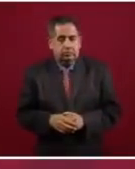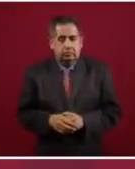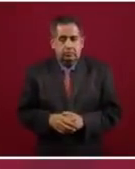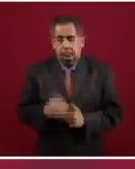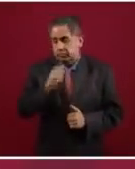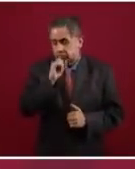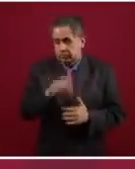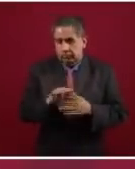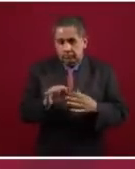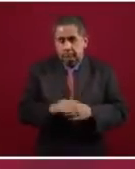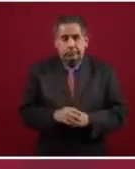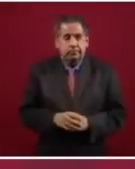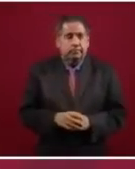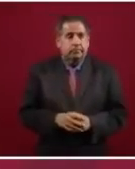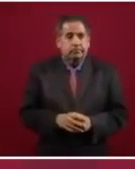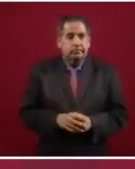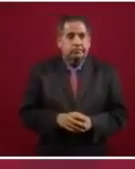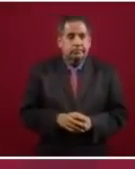y